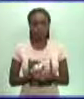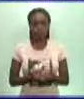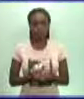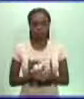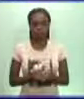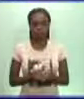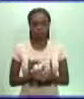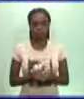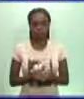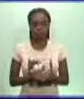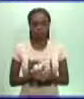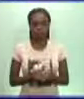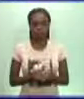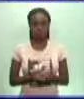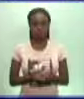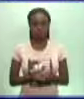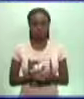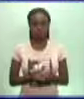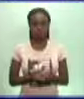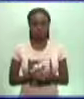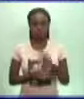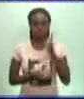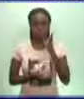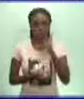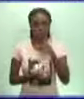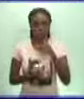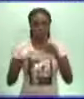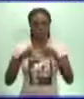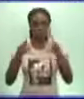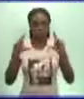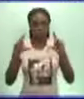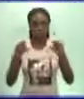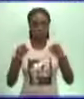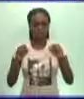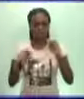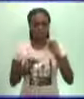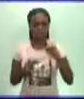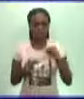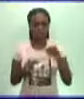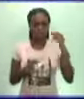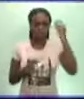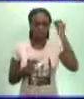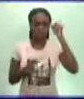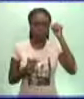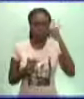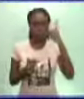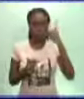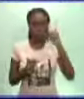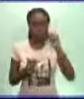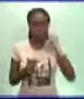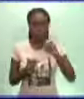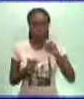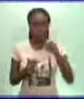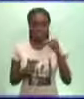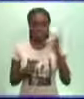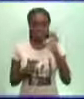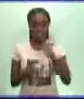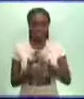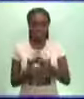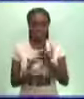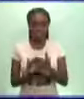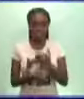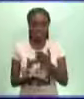vital real. Hermoso texto de Gerardo Alfonso que viene a corroborar las ideas con las que dimos inicio a